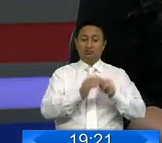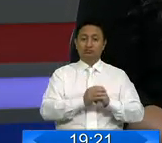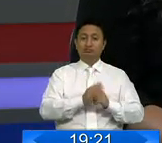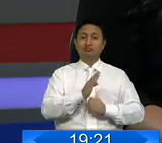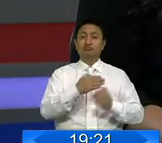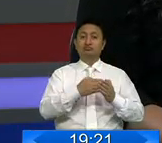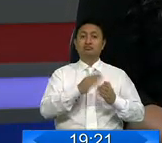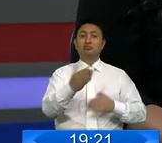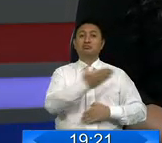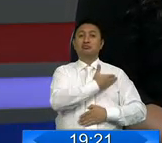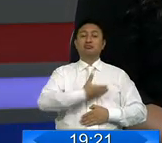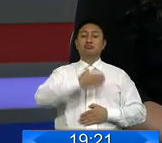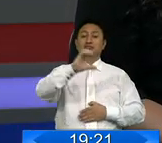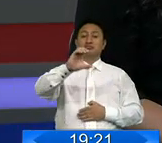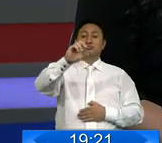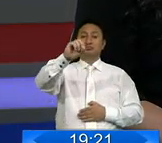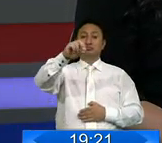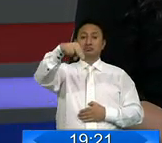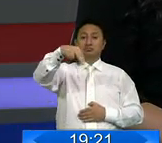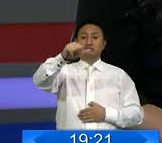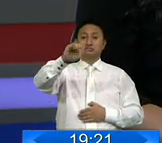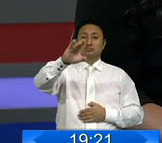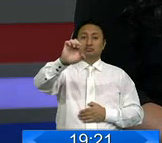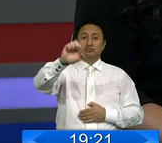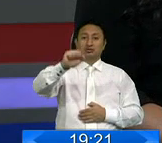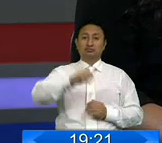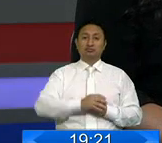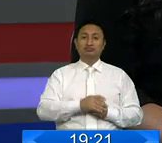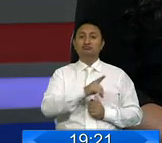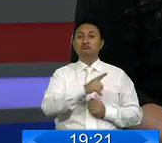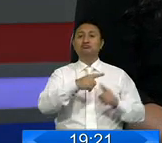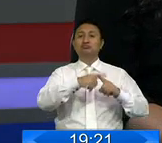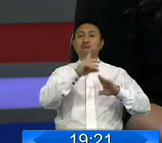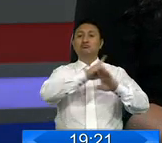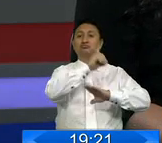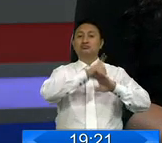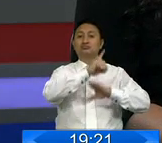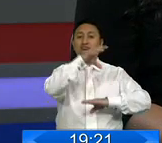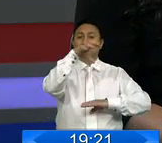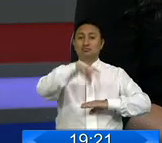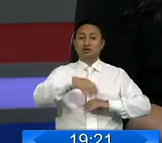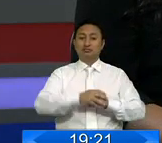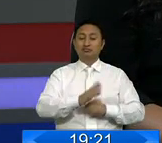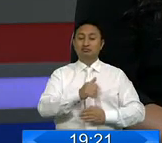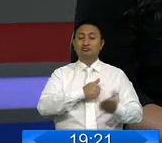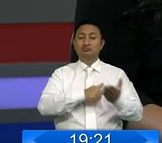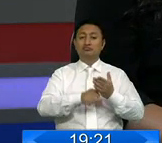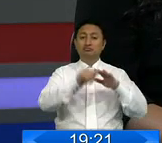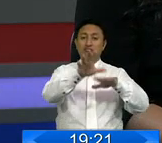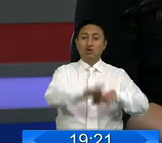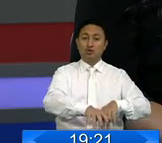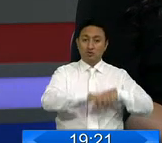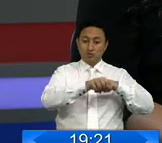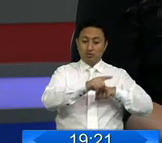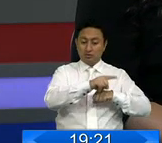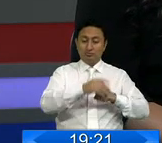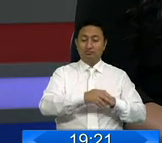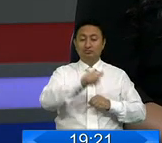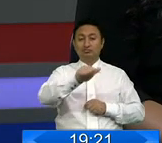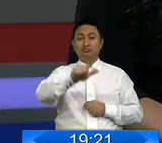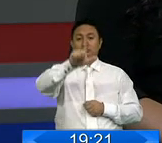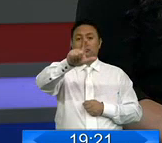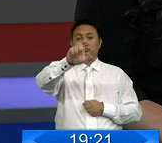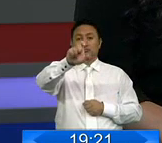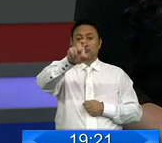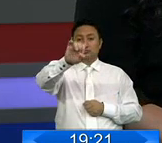de la CONAIE, Jaime Vargas. Este hecho lo realizó el exdirector provincial del Ministerio de Agricultura y Ganadería, Alex López,